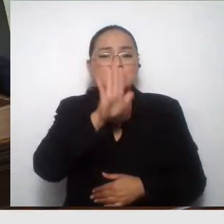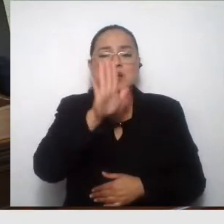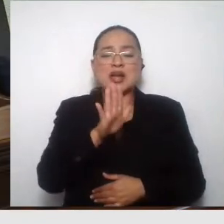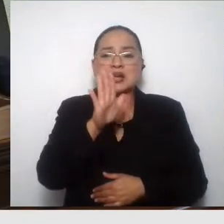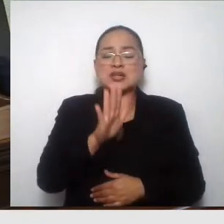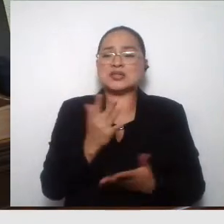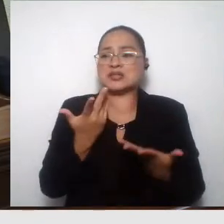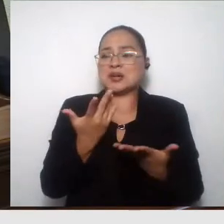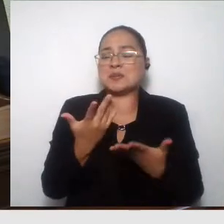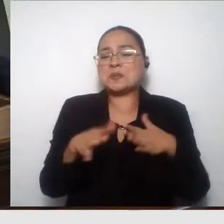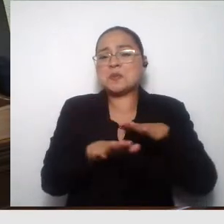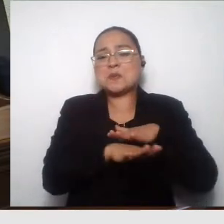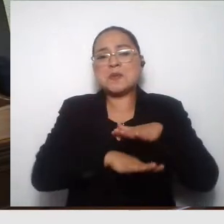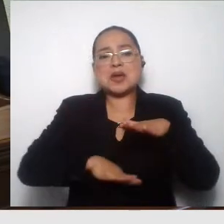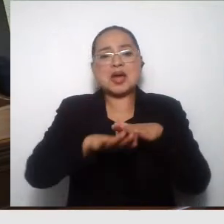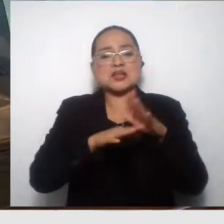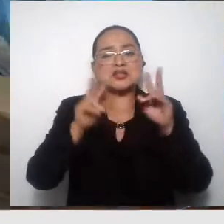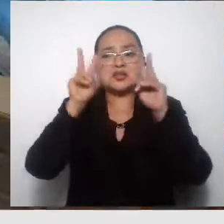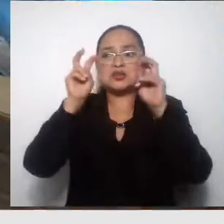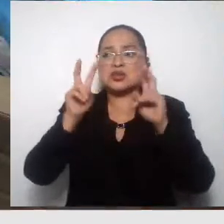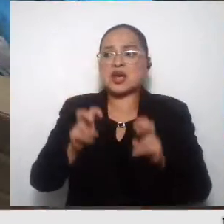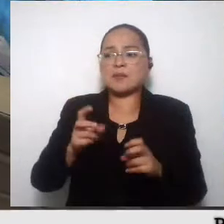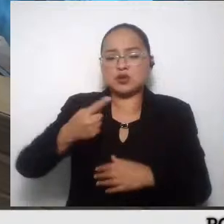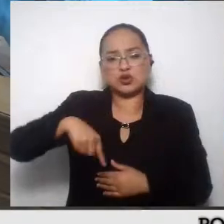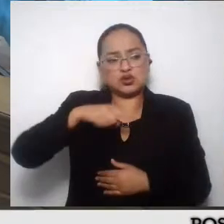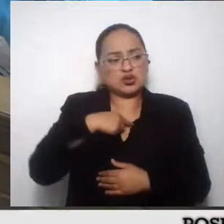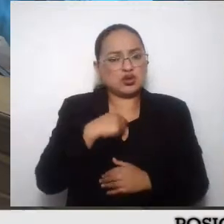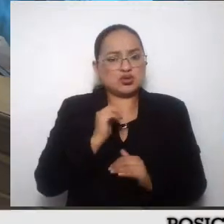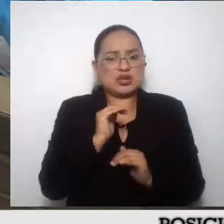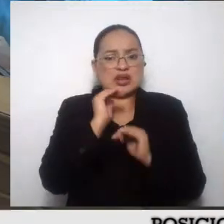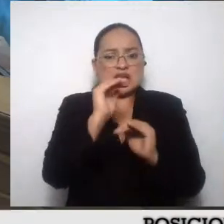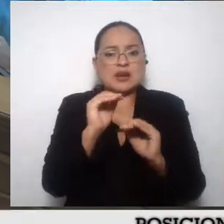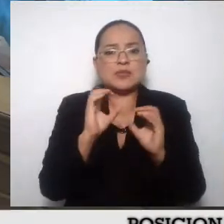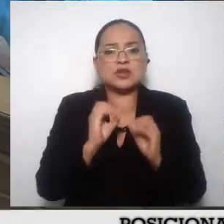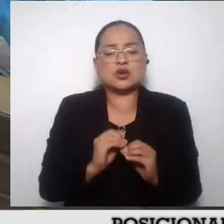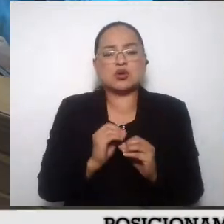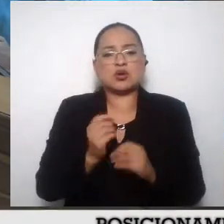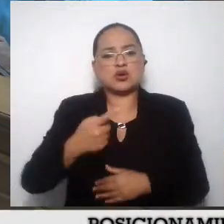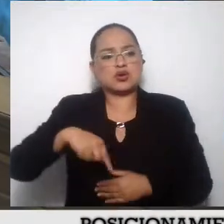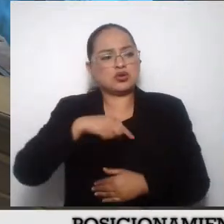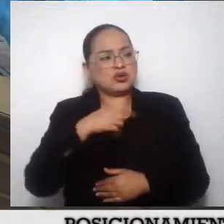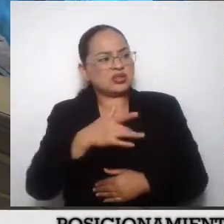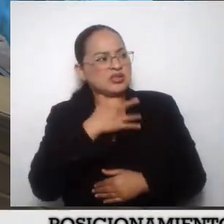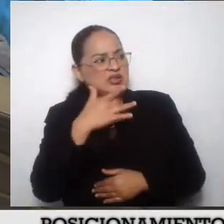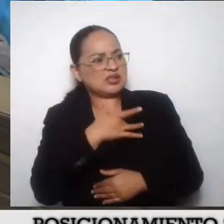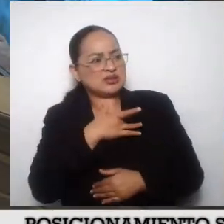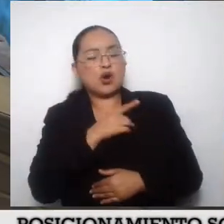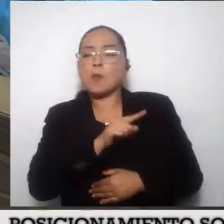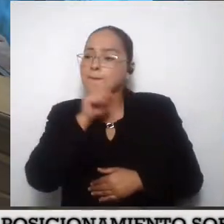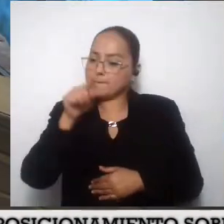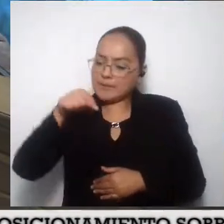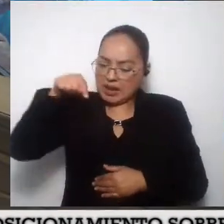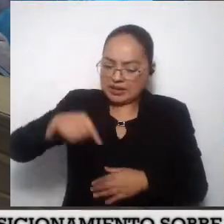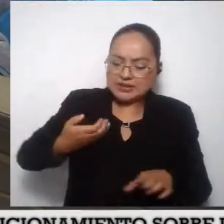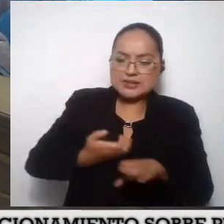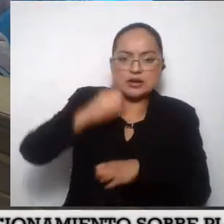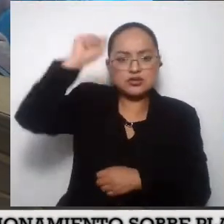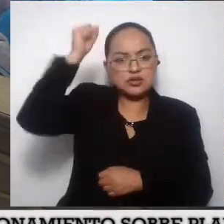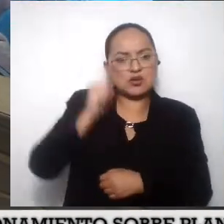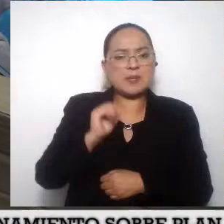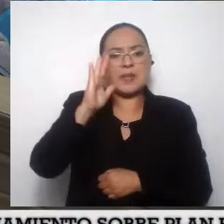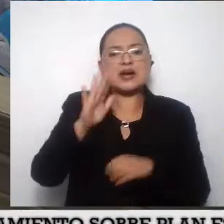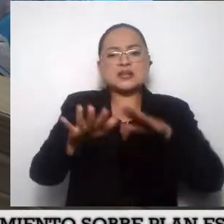temas que nosotros no nos limitamos o no es baja para nosotros, son bajas para el Estado. En materia